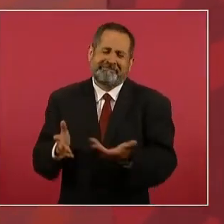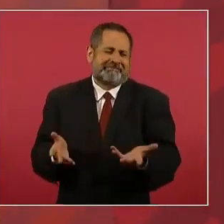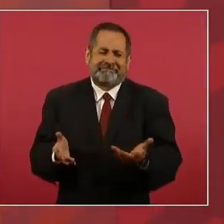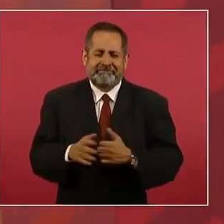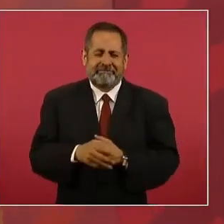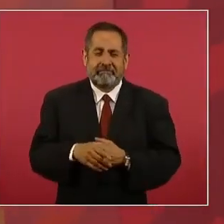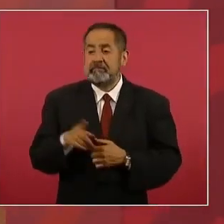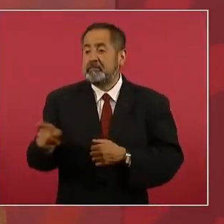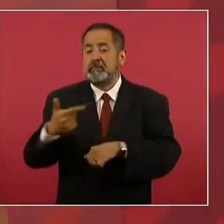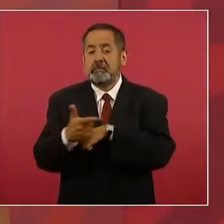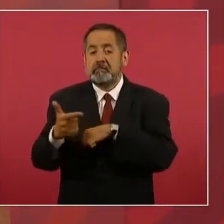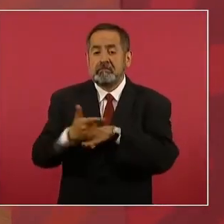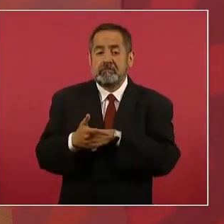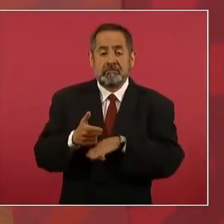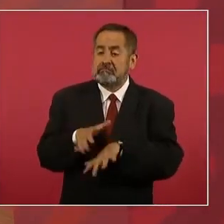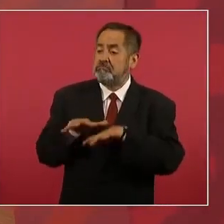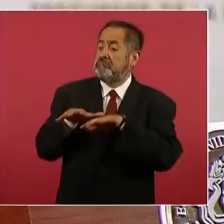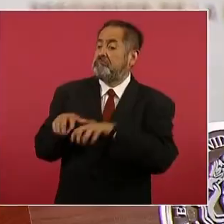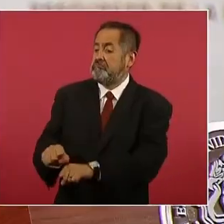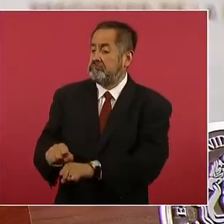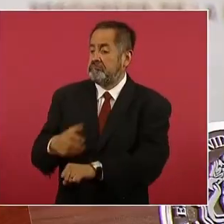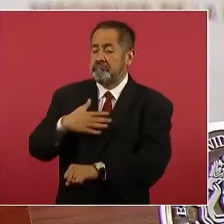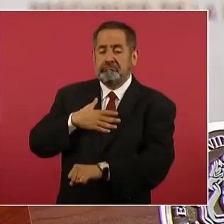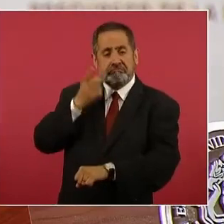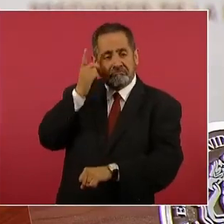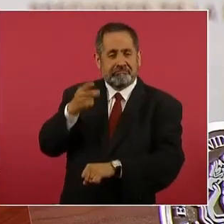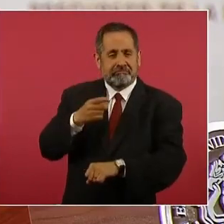o a Guatemala,